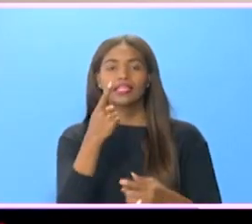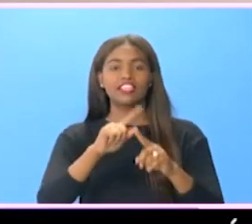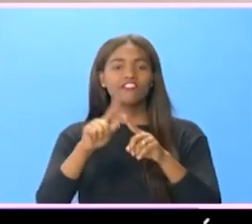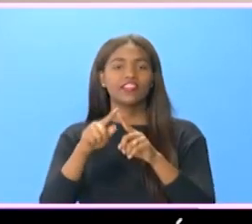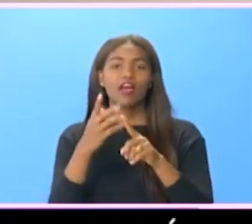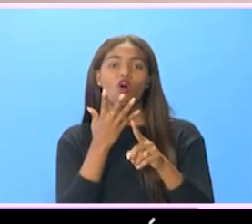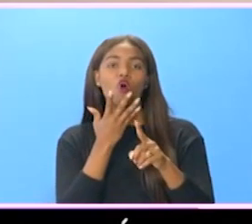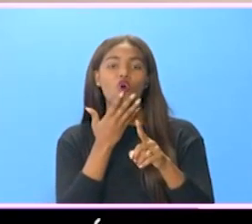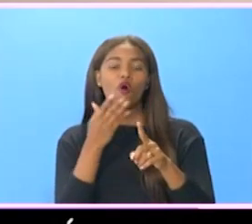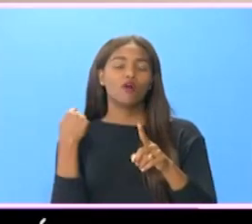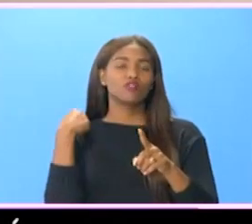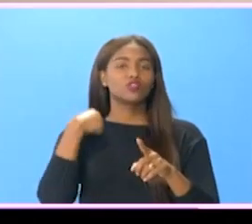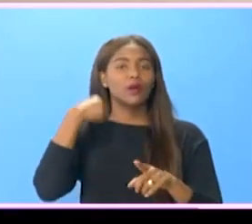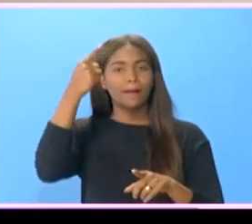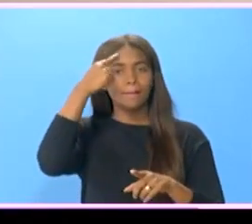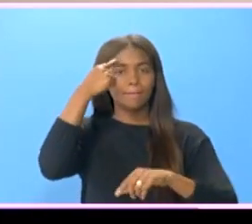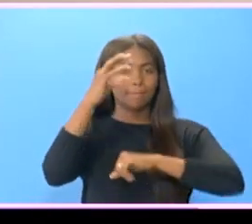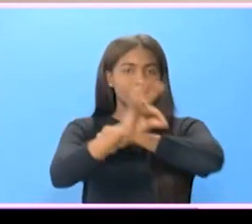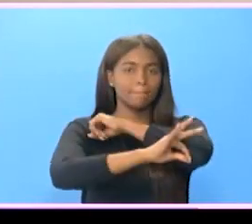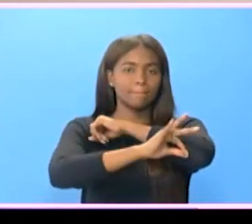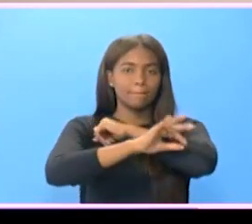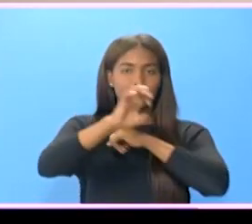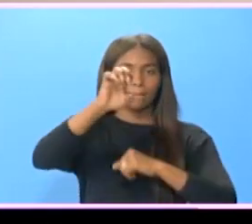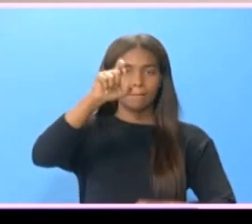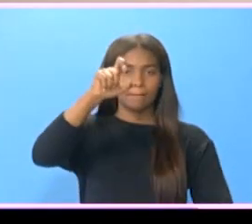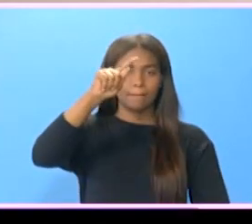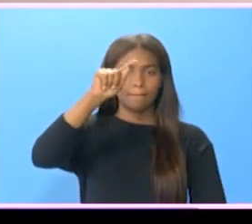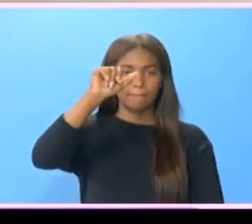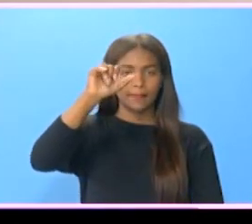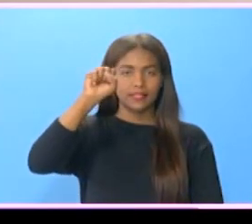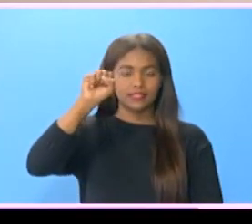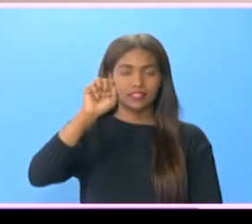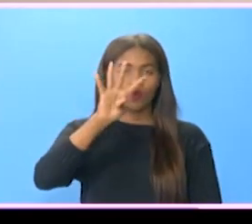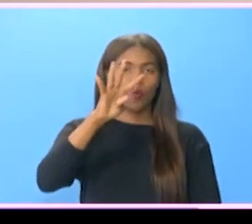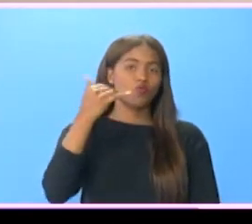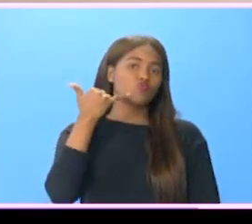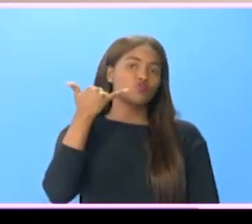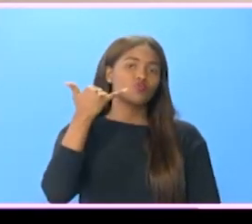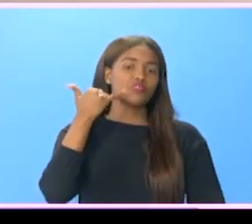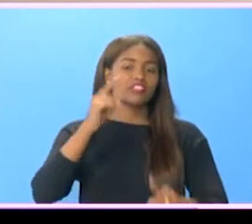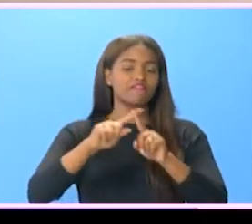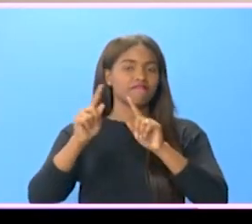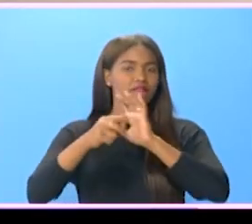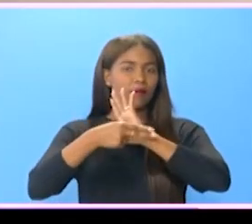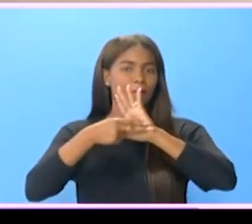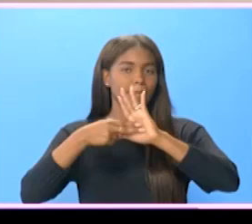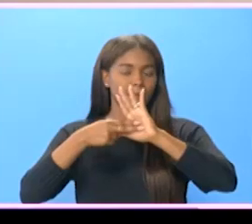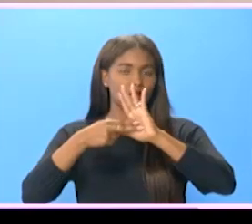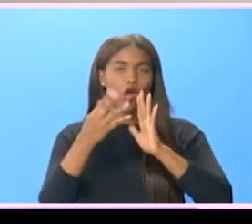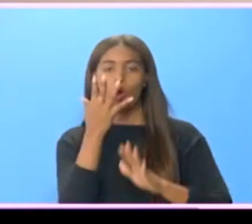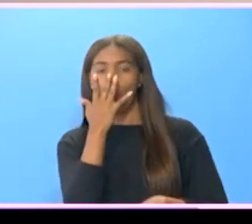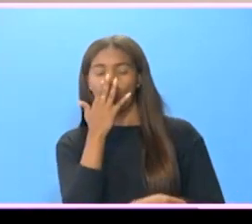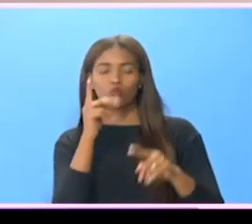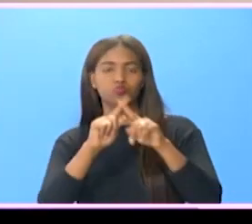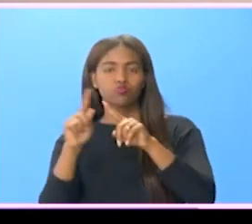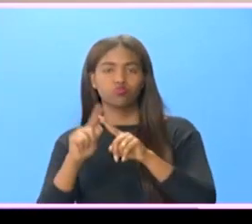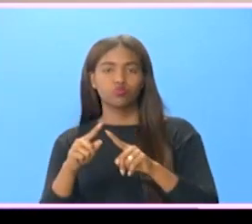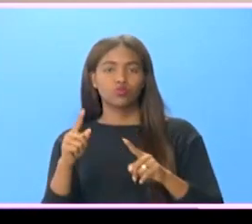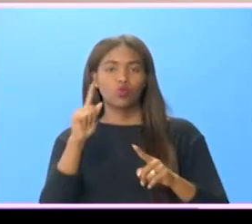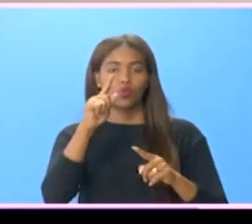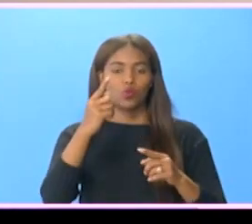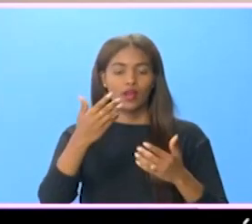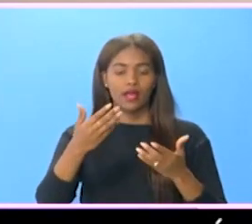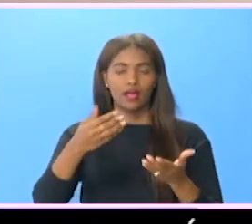que presumimos se tratan de éxtasis, 4 celulares de diferentes marcas, modelos y colores, una canana